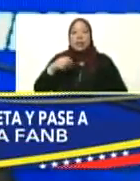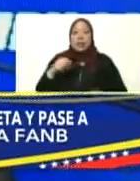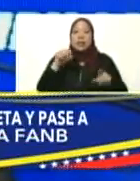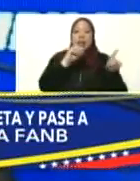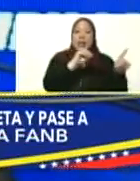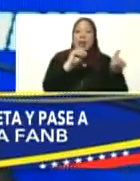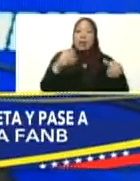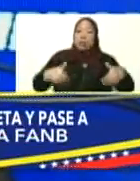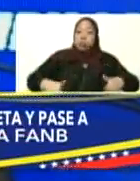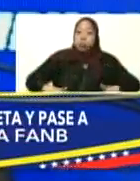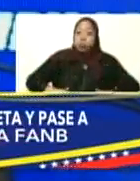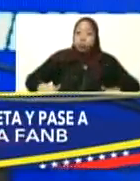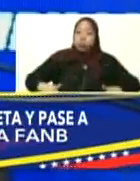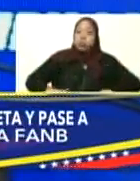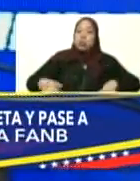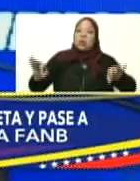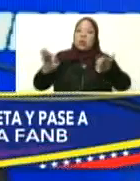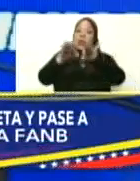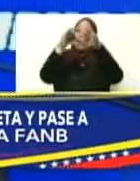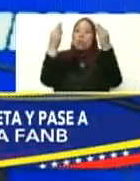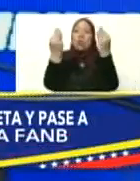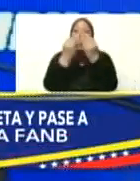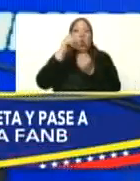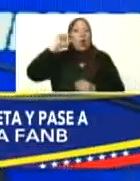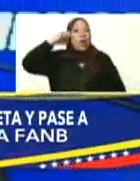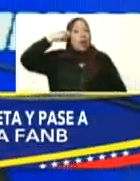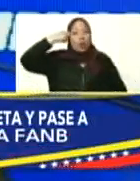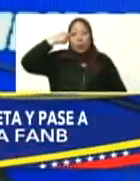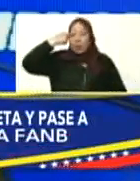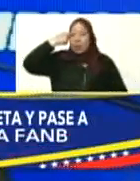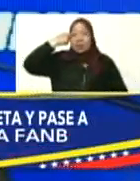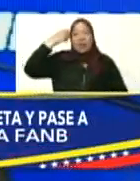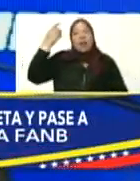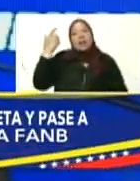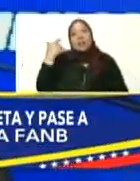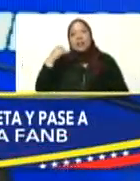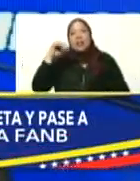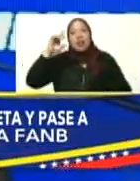al sacrificio. ¿Cómo no recordar también aquellas